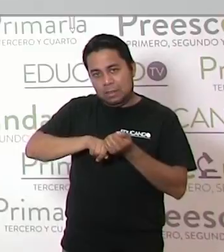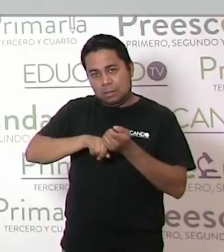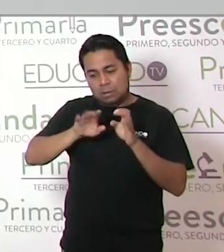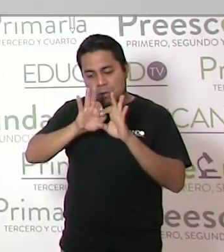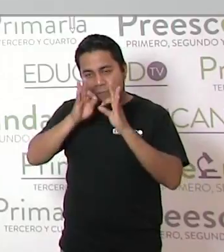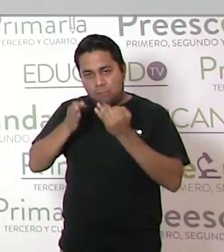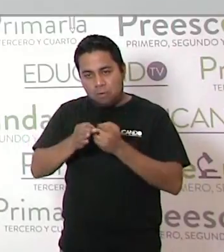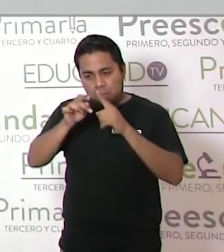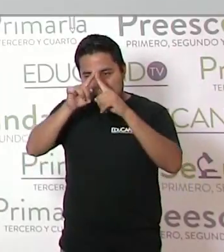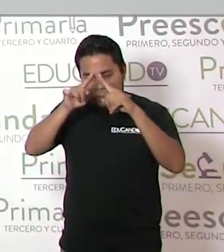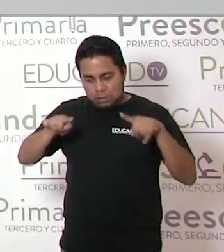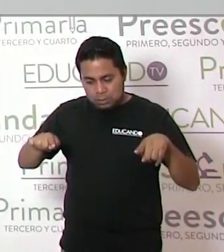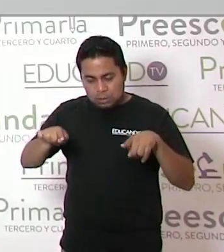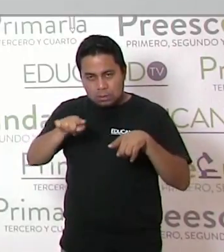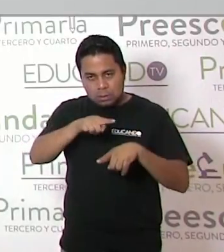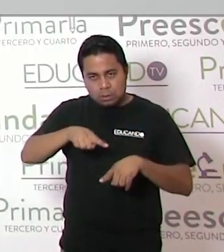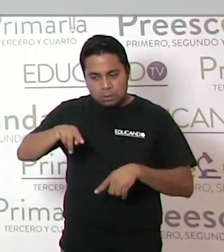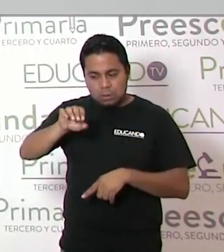llama